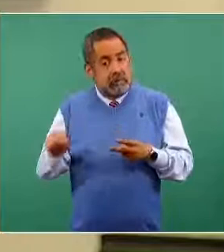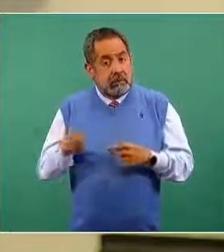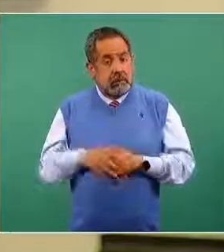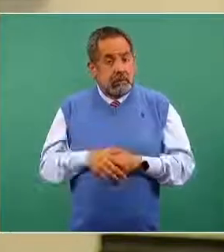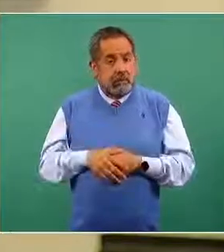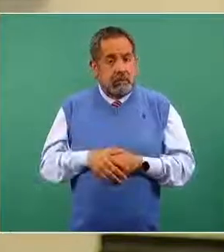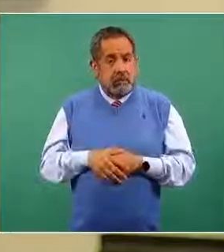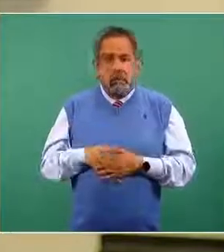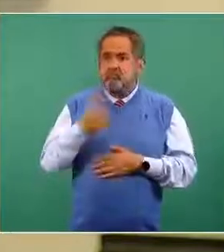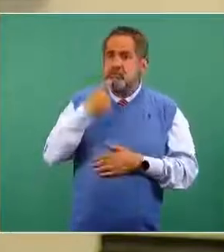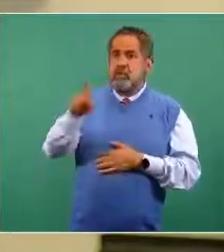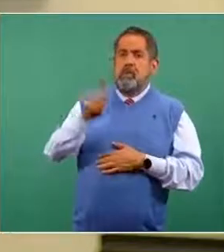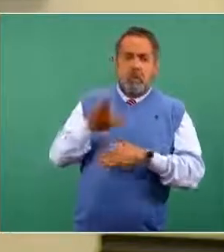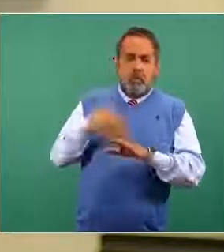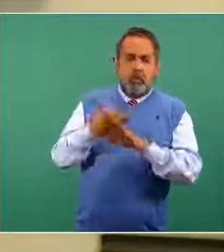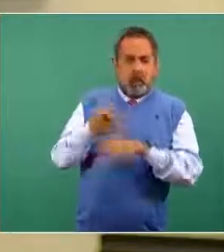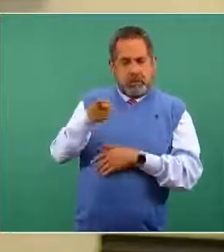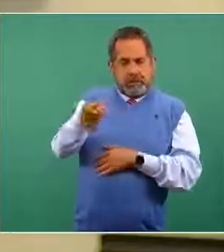lo demandó